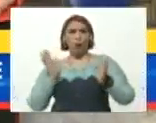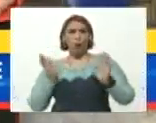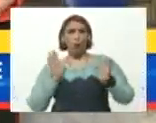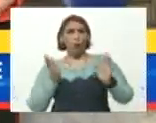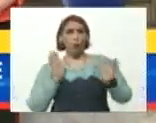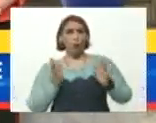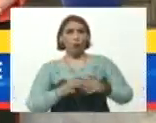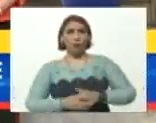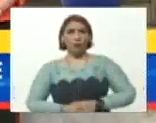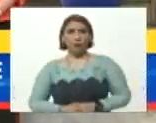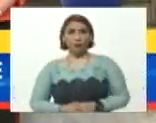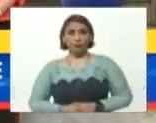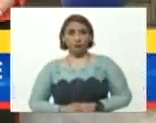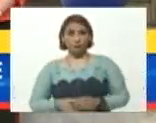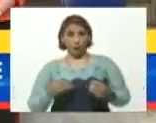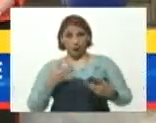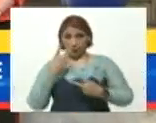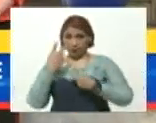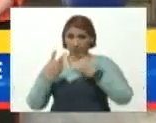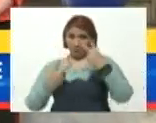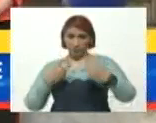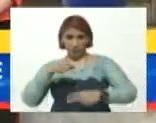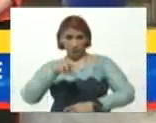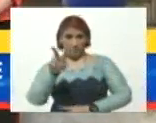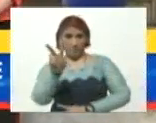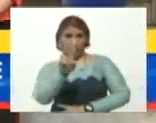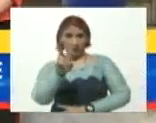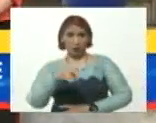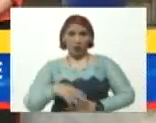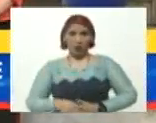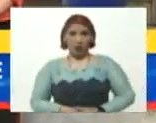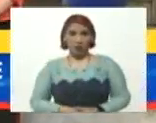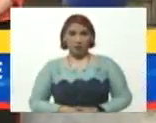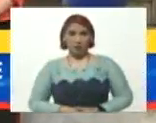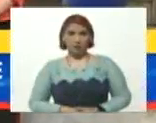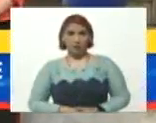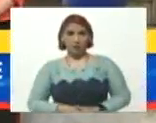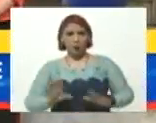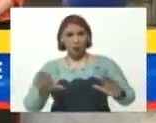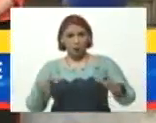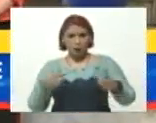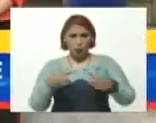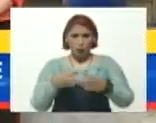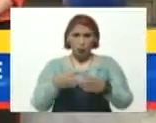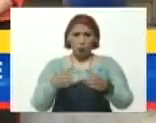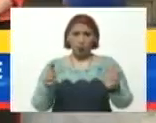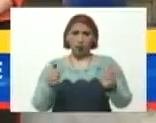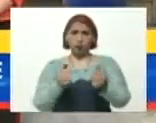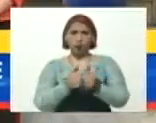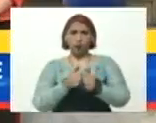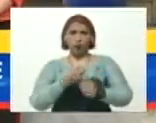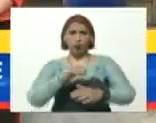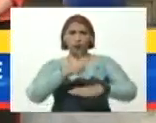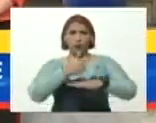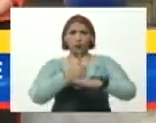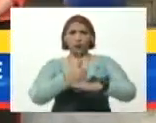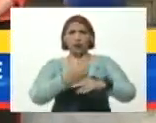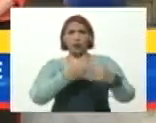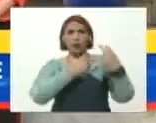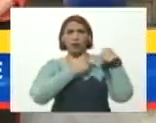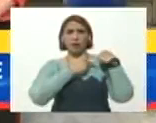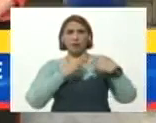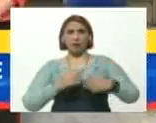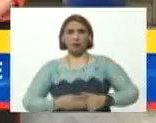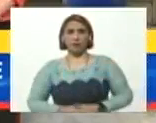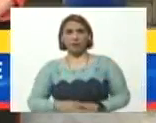Bueno, él está de visita en Venezuela. Vino a sostener reuniones con la directiva